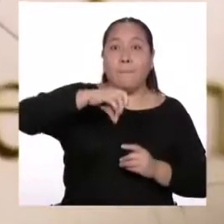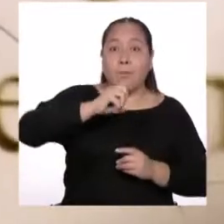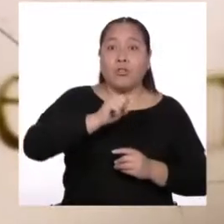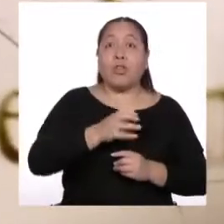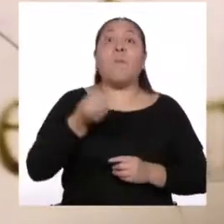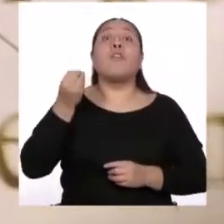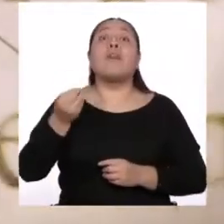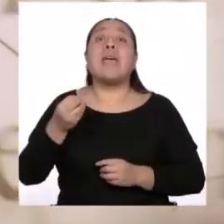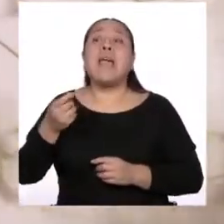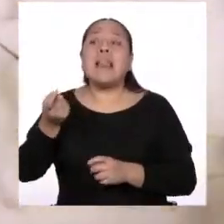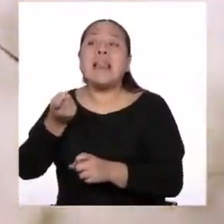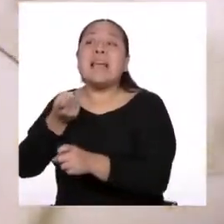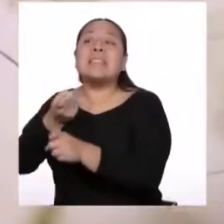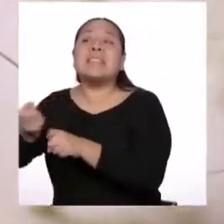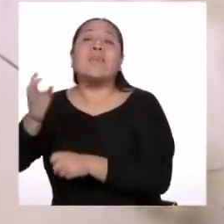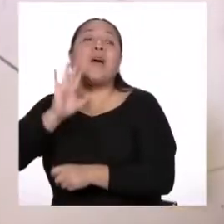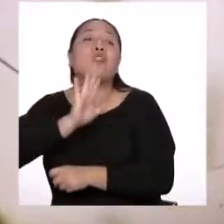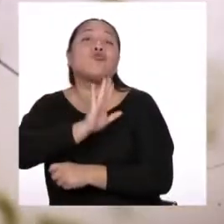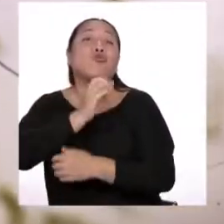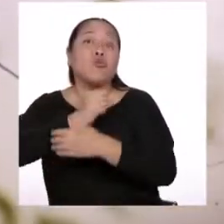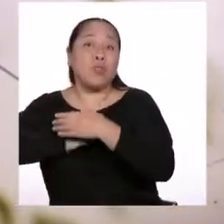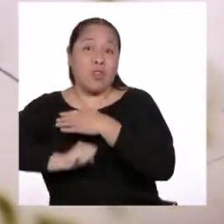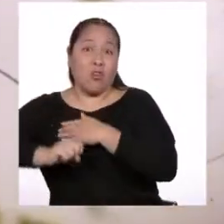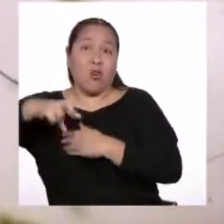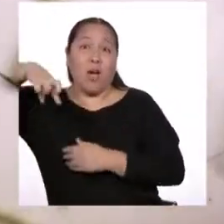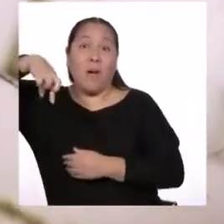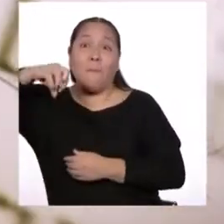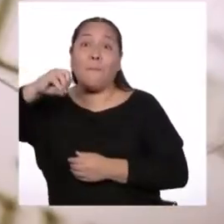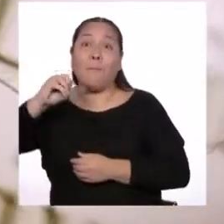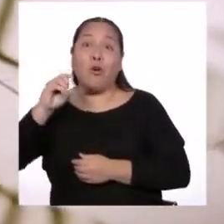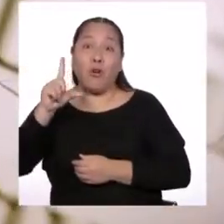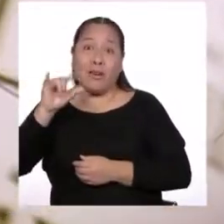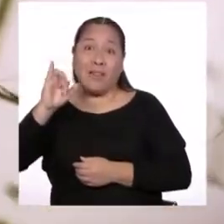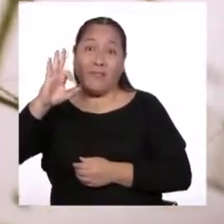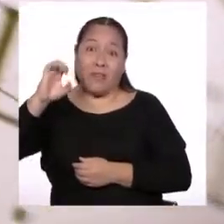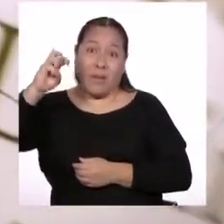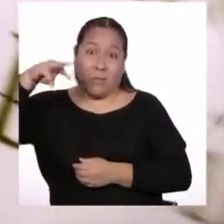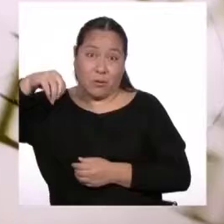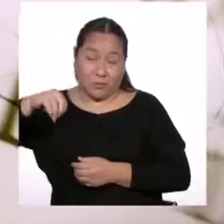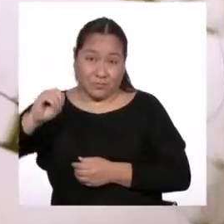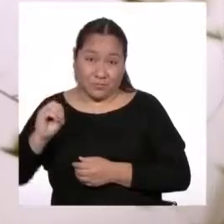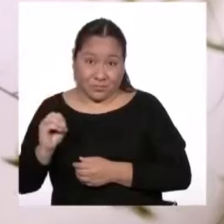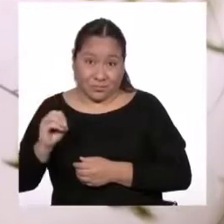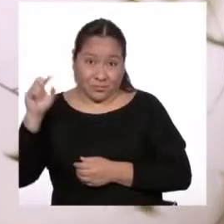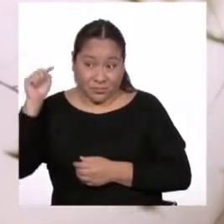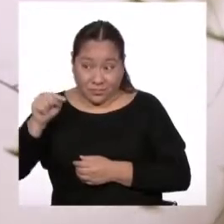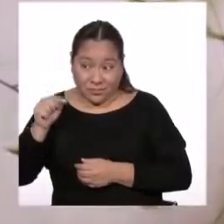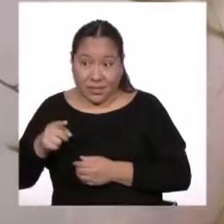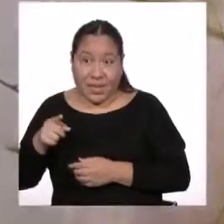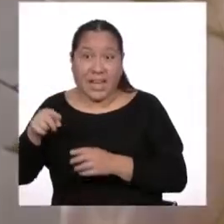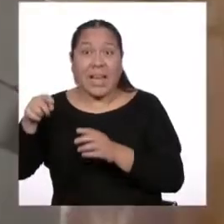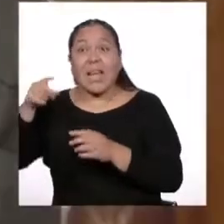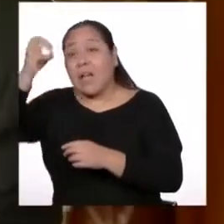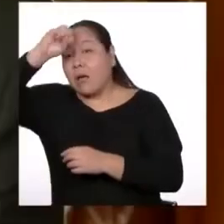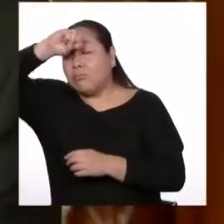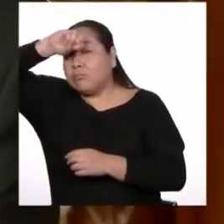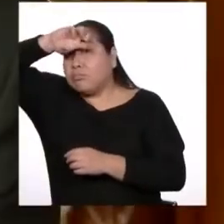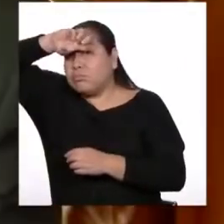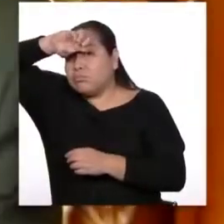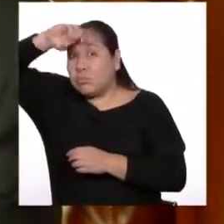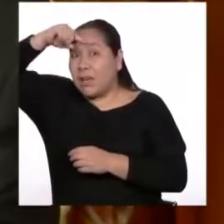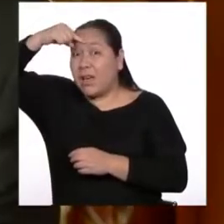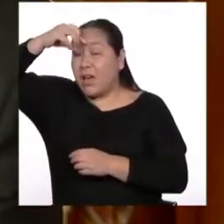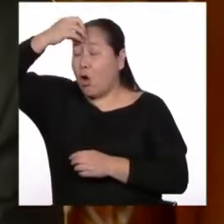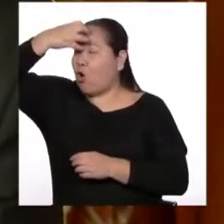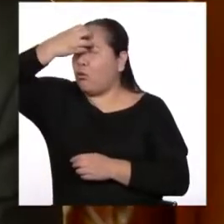a su hijo, al hijo de Polifemo, y siendo el mar el escenario principal de la Odisea, es obvio que el